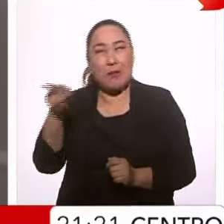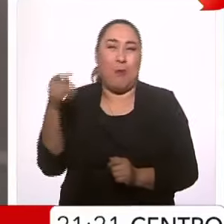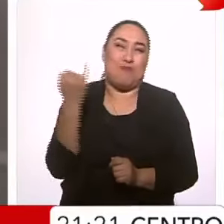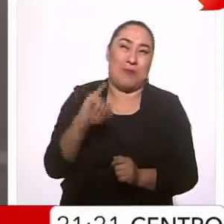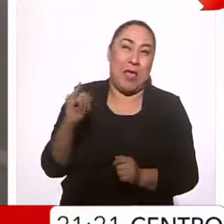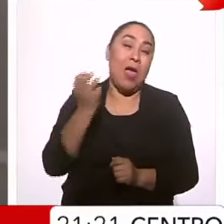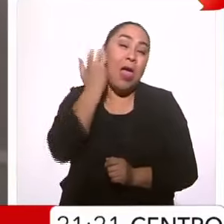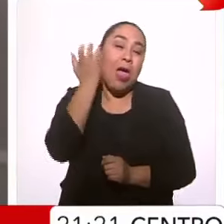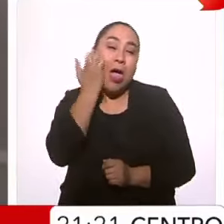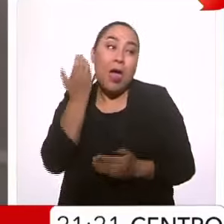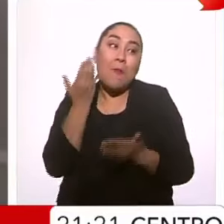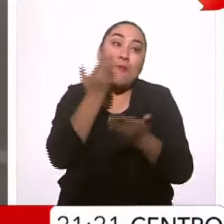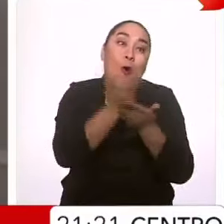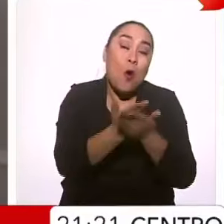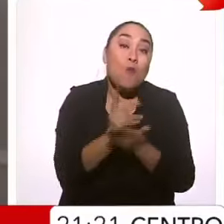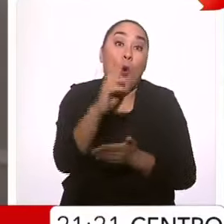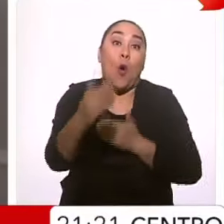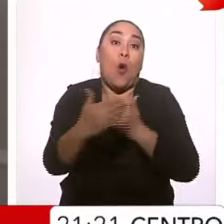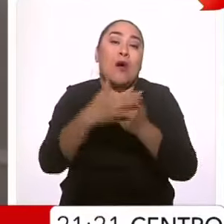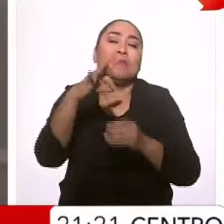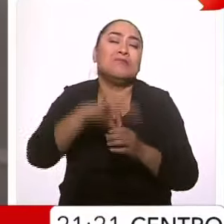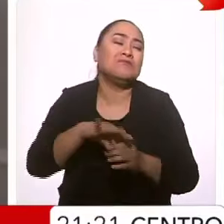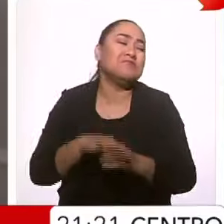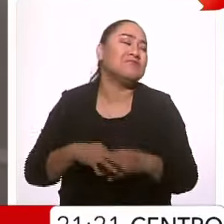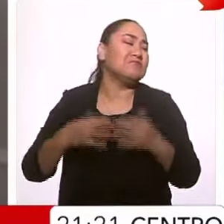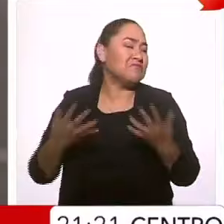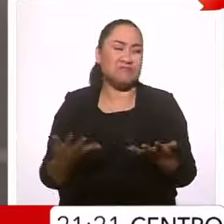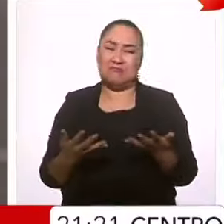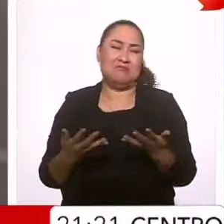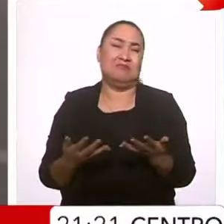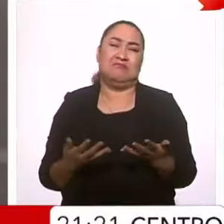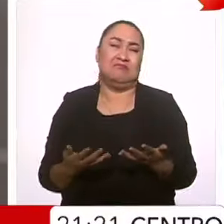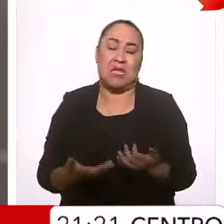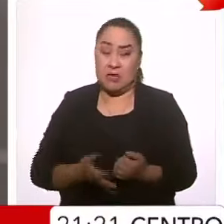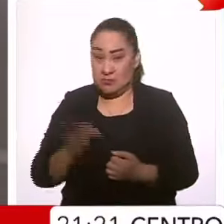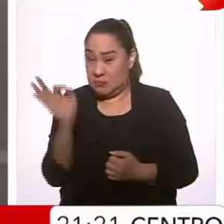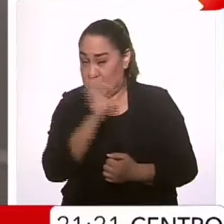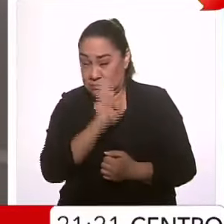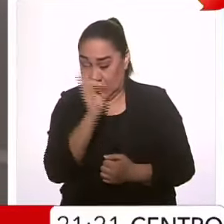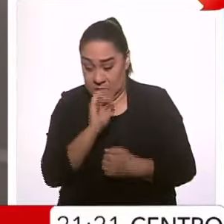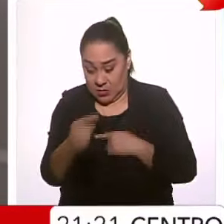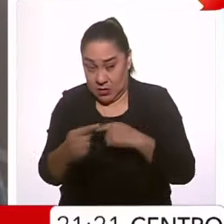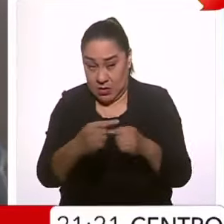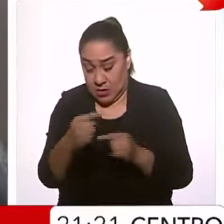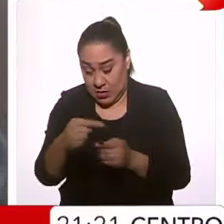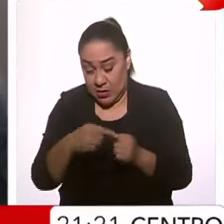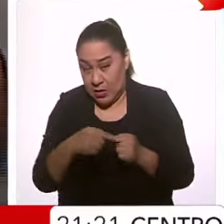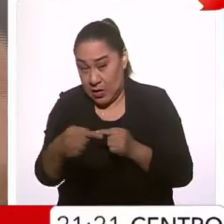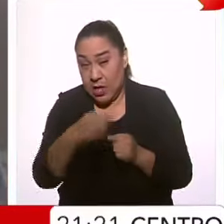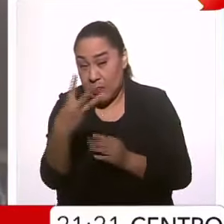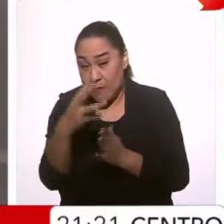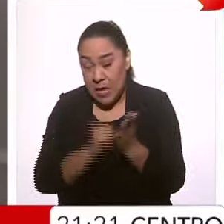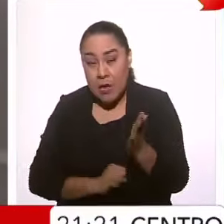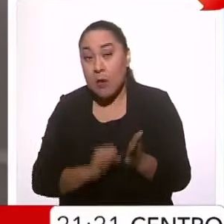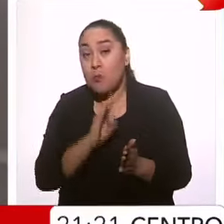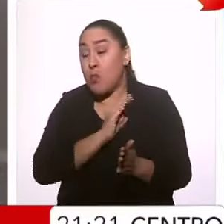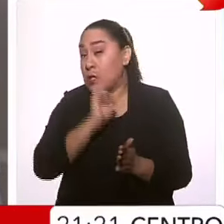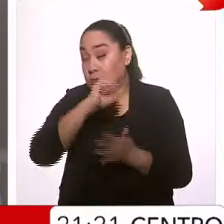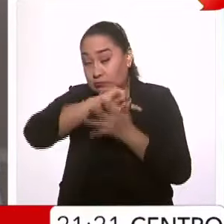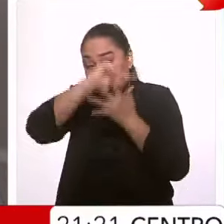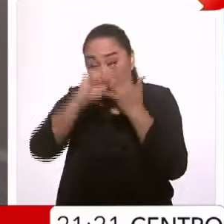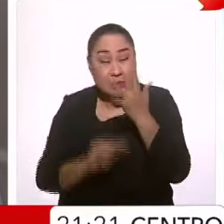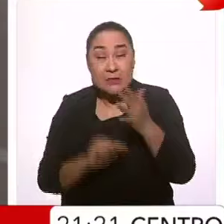electoral, tan fácil sería desmoronar esa estrategia electoral si aprueban en estos 3 meses, con una posibilidad de un